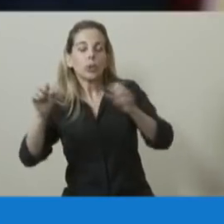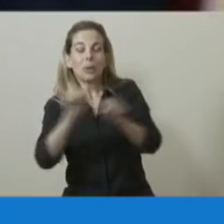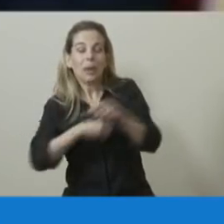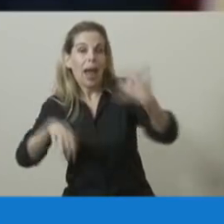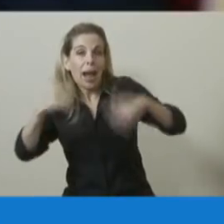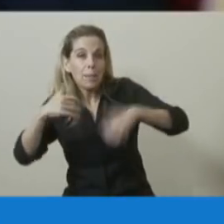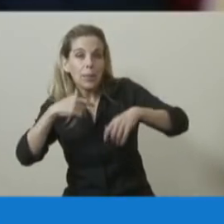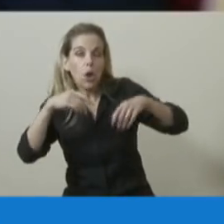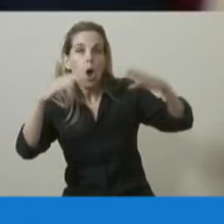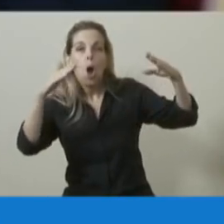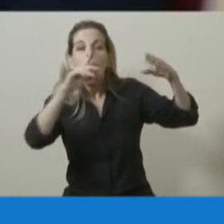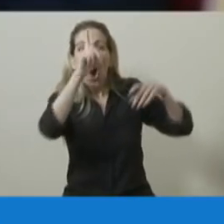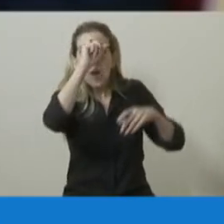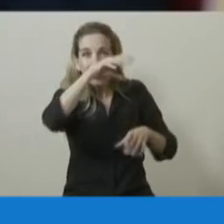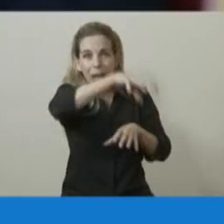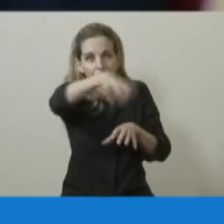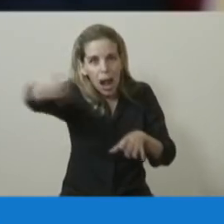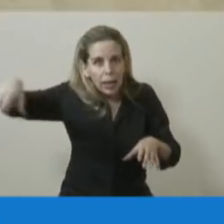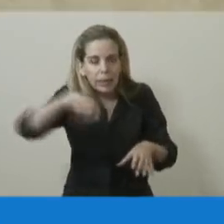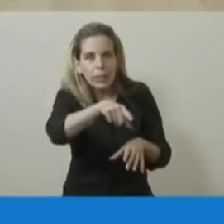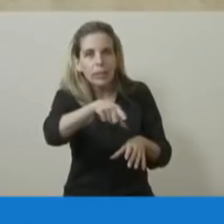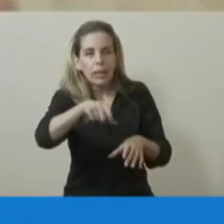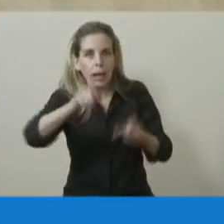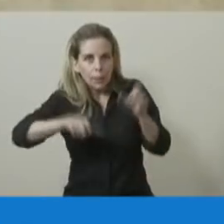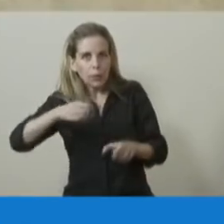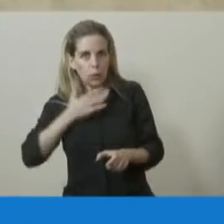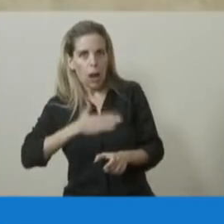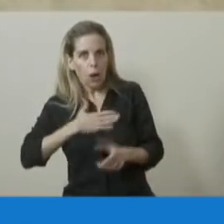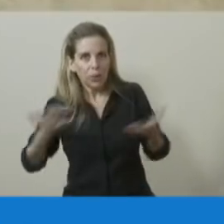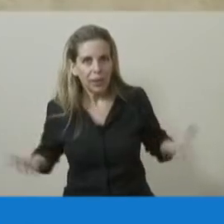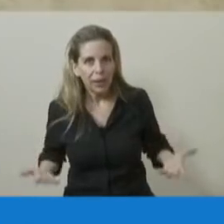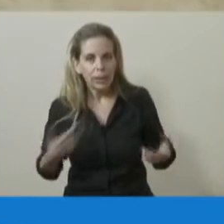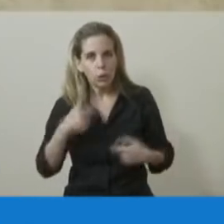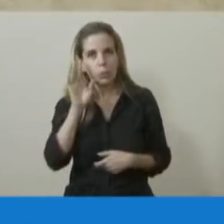me fue grato, mucho más grato ver que cuando se iban